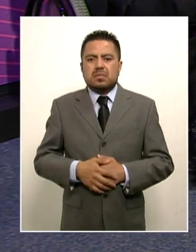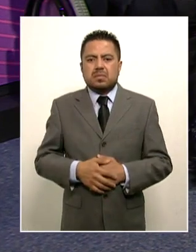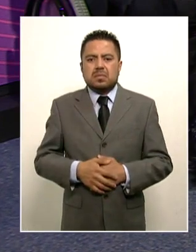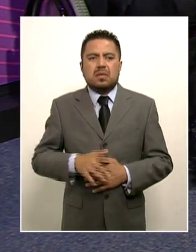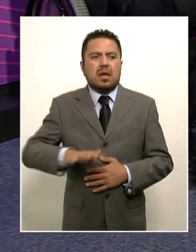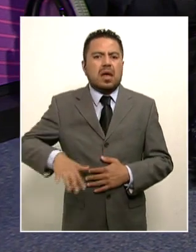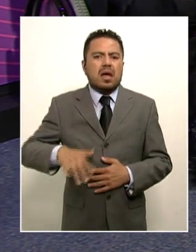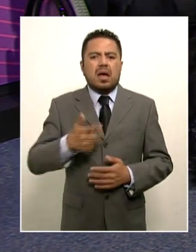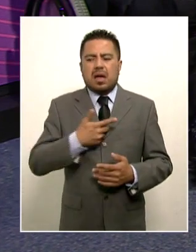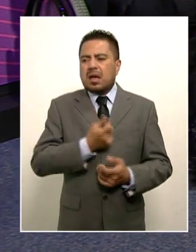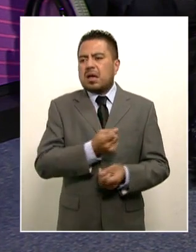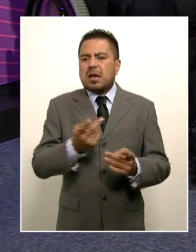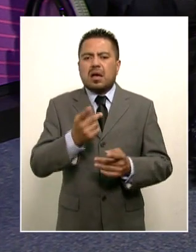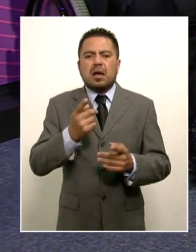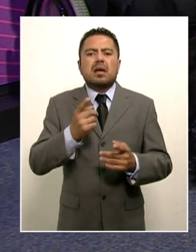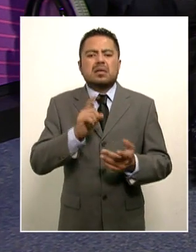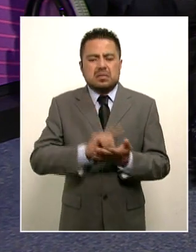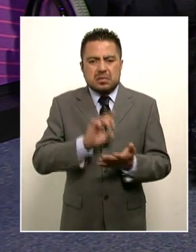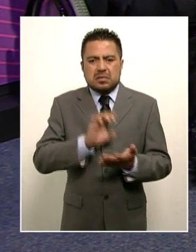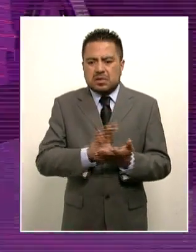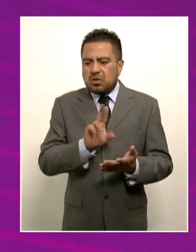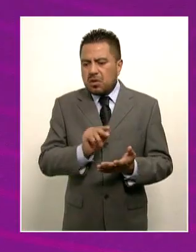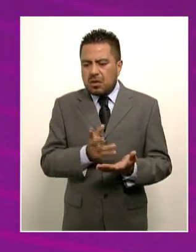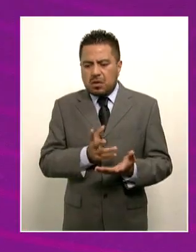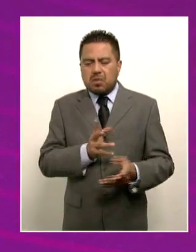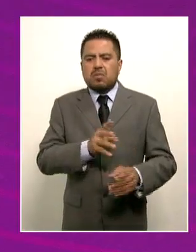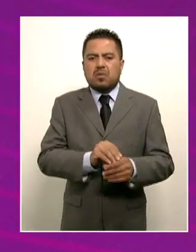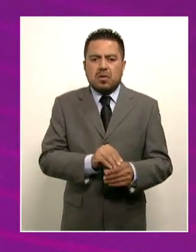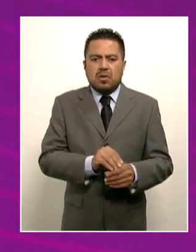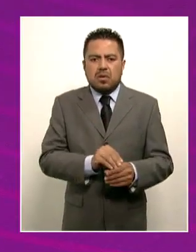Aunque uno tenga una discapacidad física que no involucre